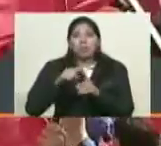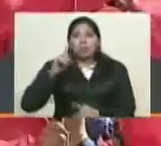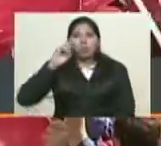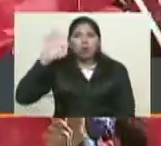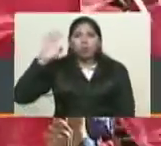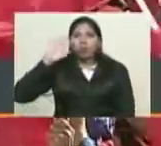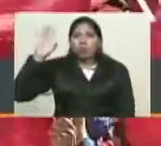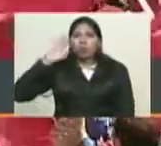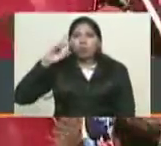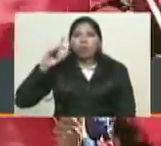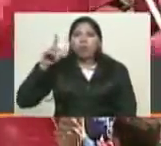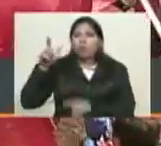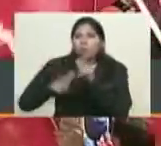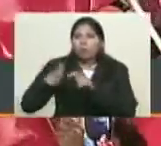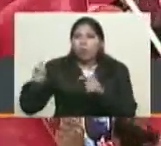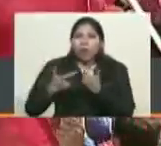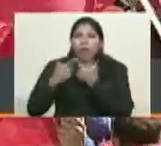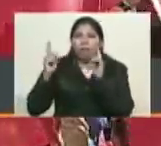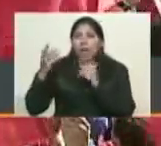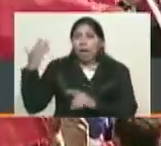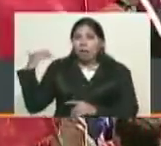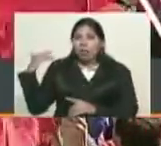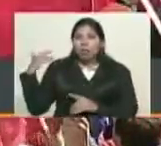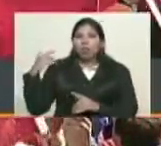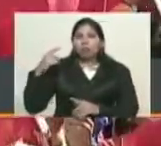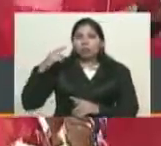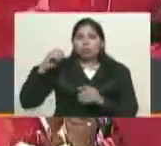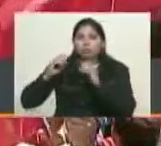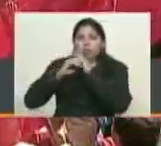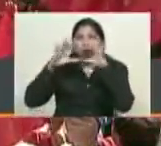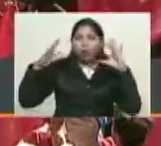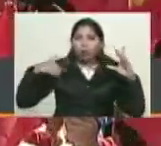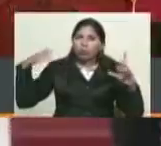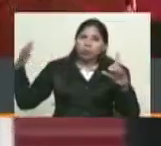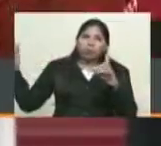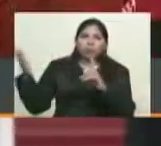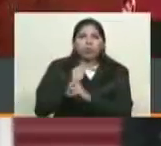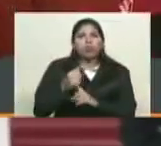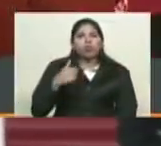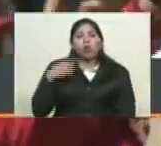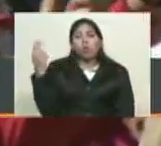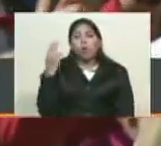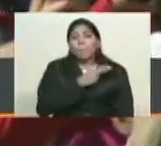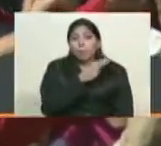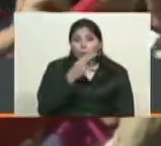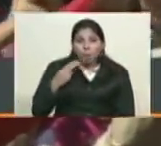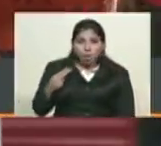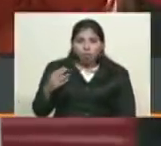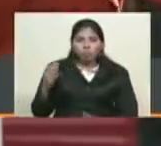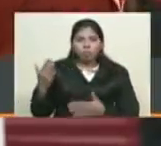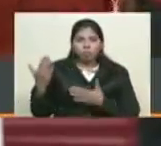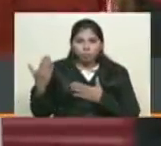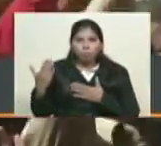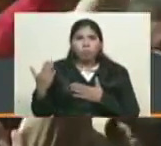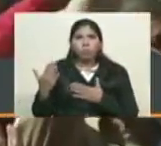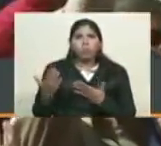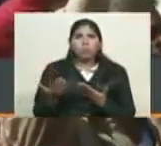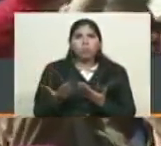libertadores. Juro y me comprometo a hacer